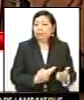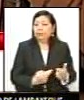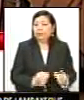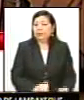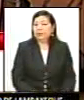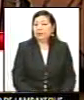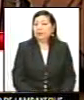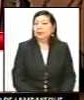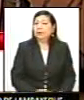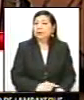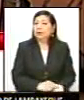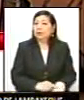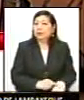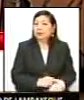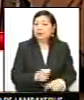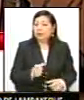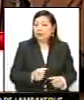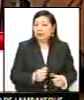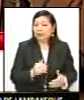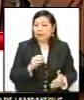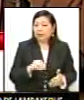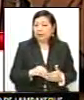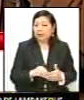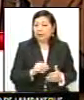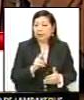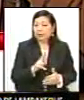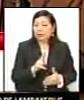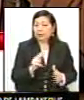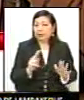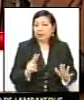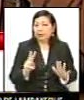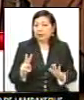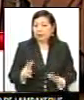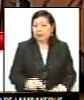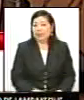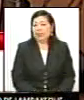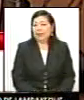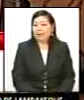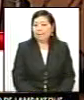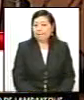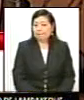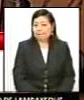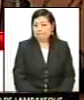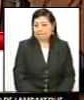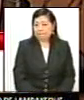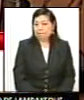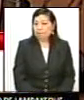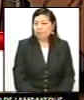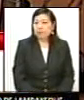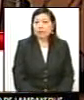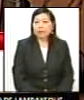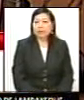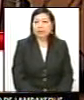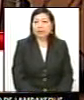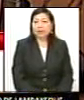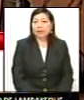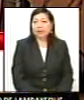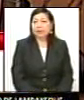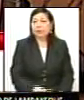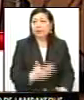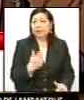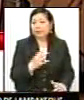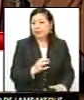o demora de actos funcionales sancionado en el artículo 377 del Código Penal. Perdón, señor presidente, ¿cuál de las dos es?